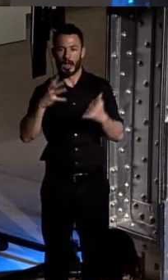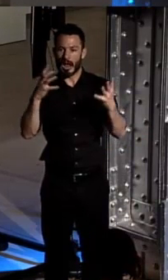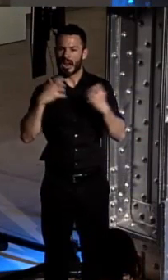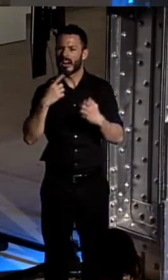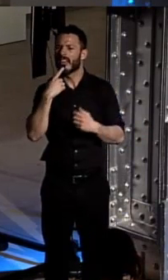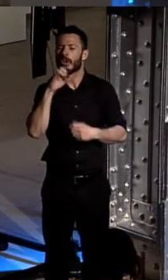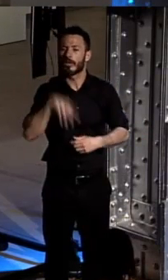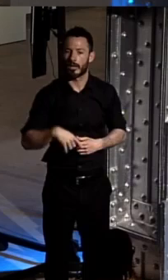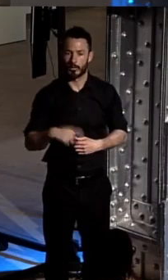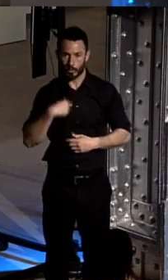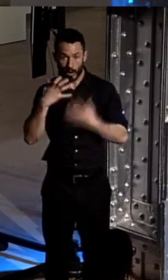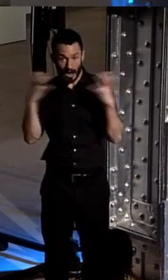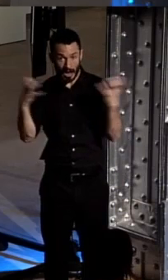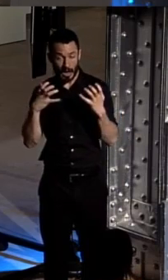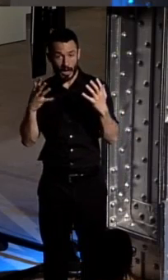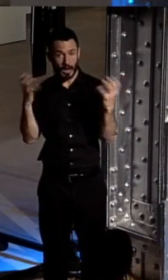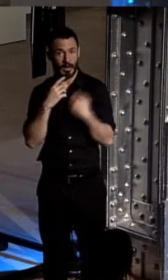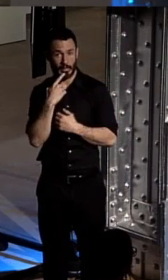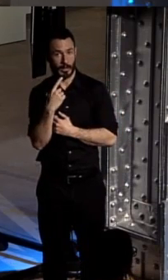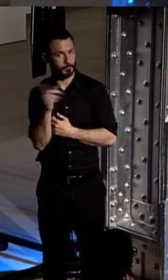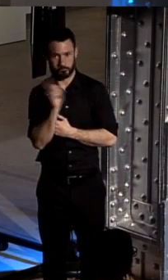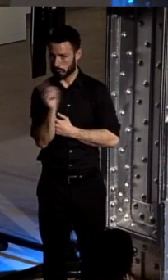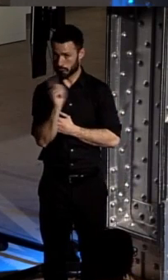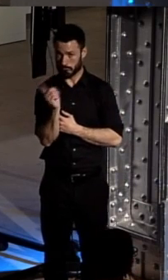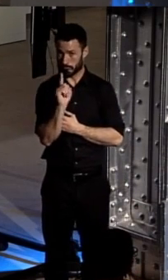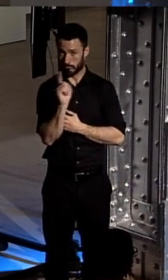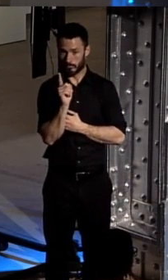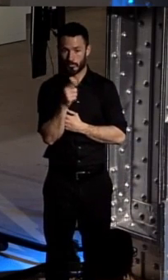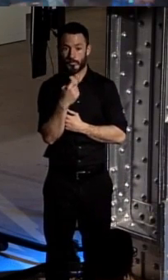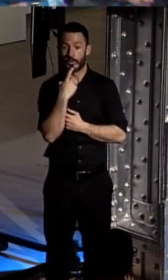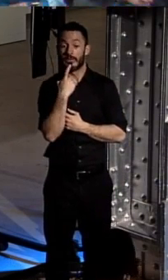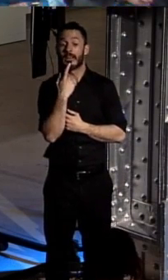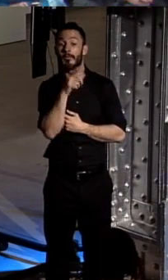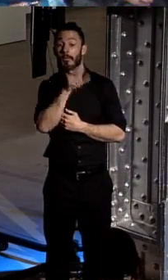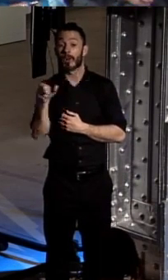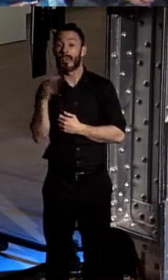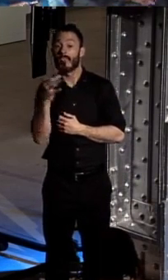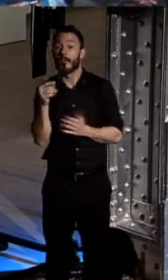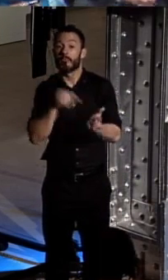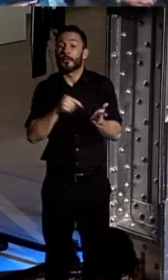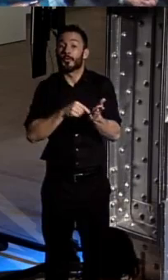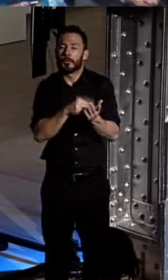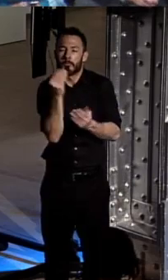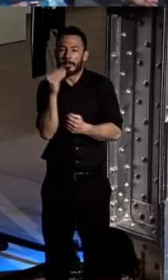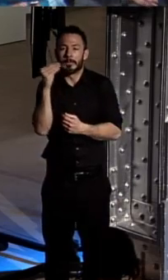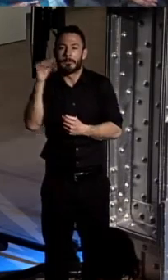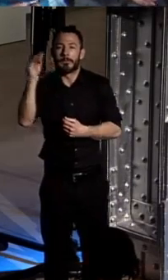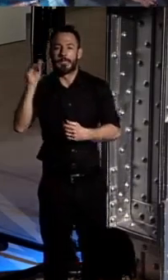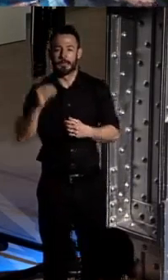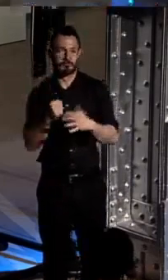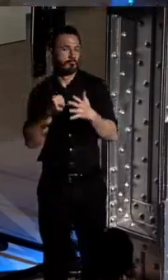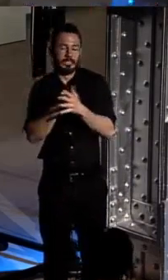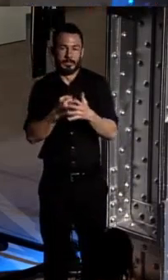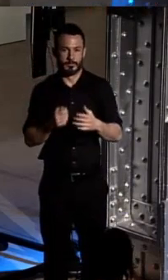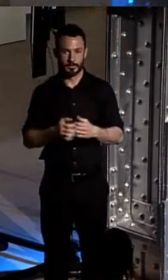buenísimo. Yo nunca dije ganar. Yo dije, cada persona tiene que hacer la mayor cantidad de puntos que pueda. Imagínense, yo a veces los digo así, que yo les he dicho, por